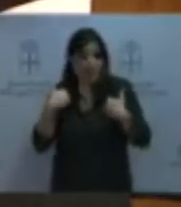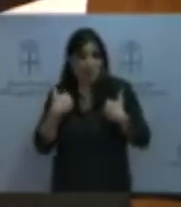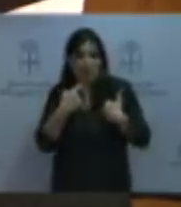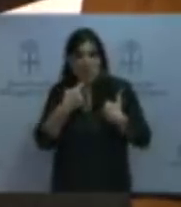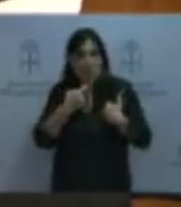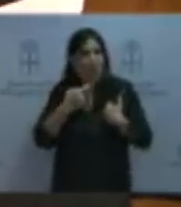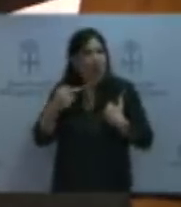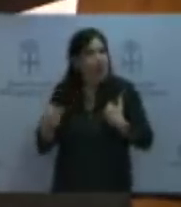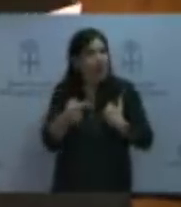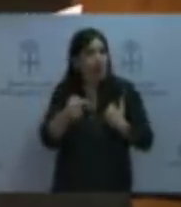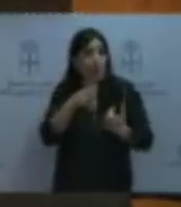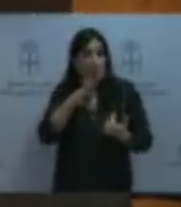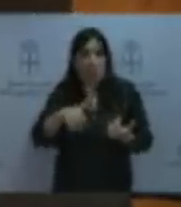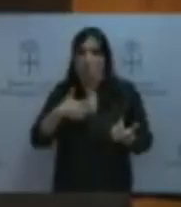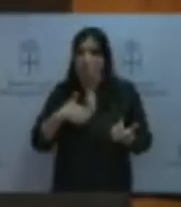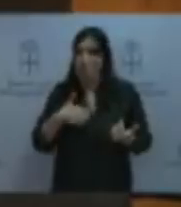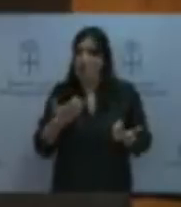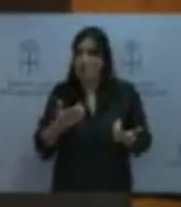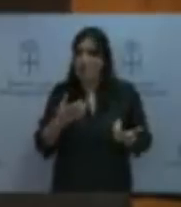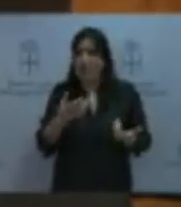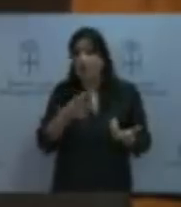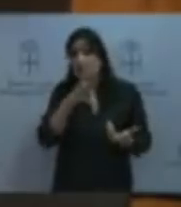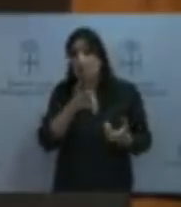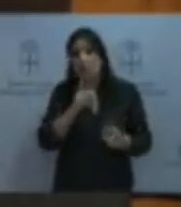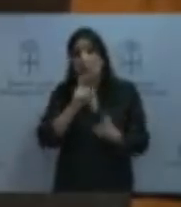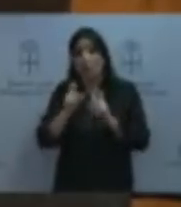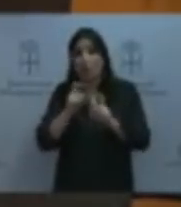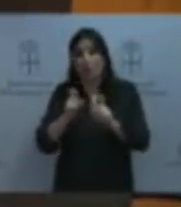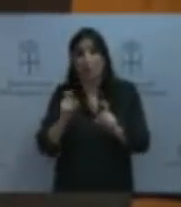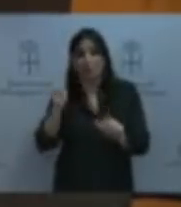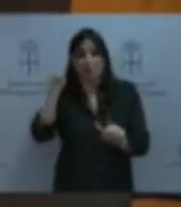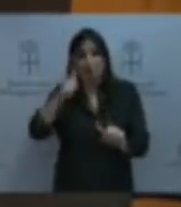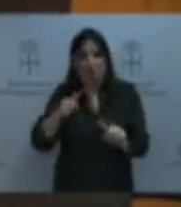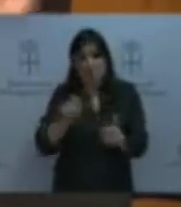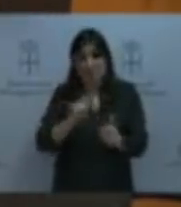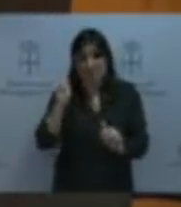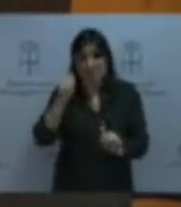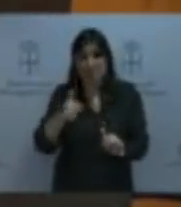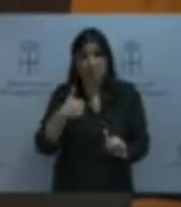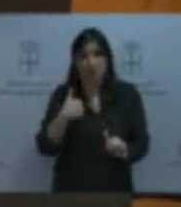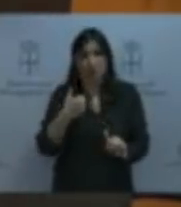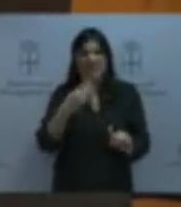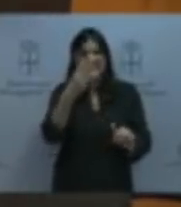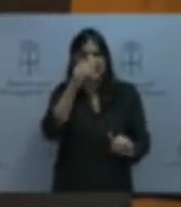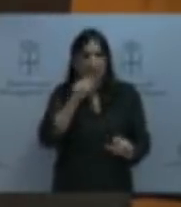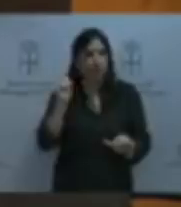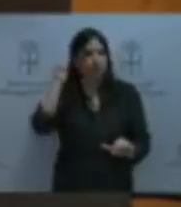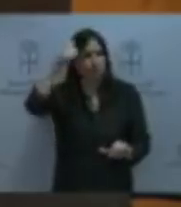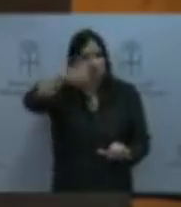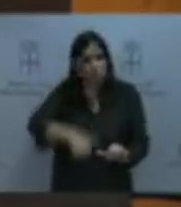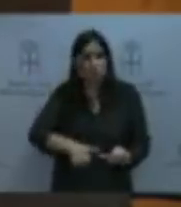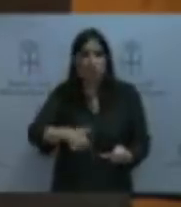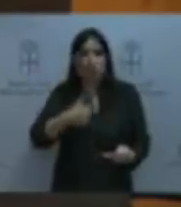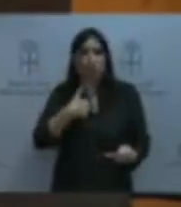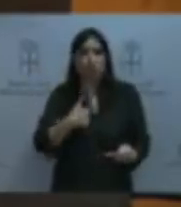las reivindicaciones en los últimos meses. Llevo más de 3 décadas ostentando puestos de responsabilidad en la Administración, en